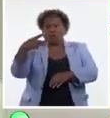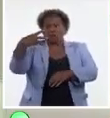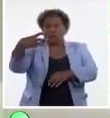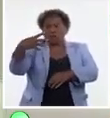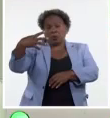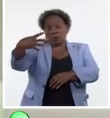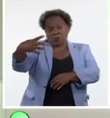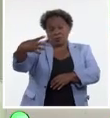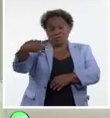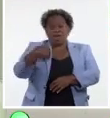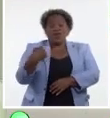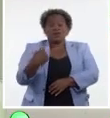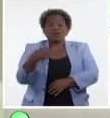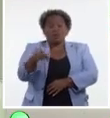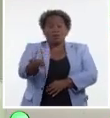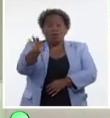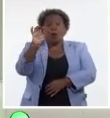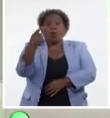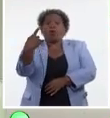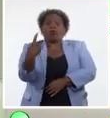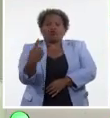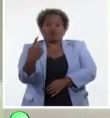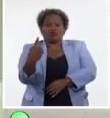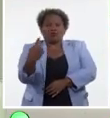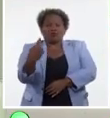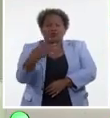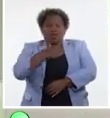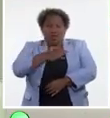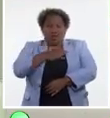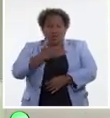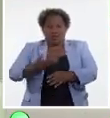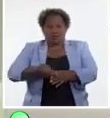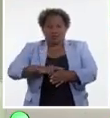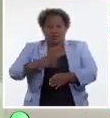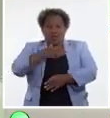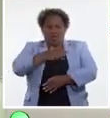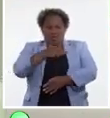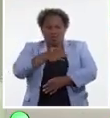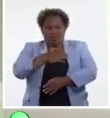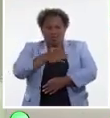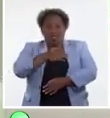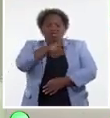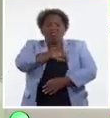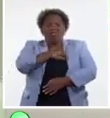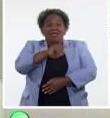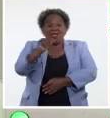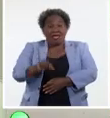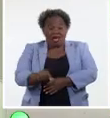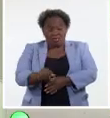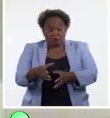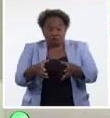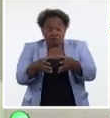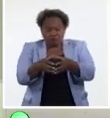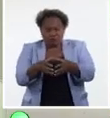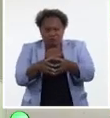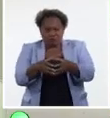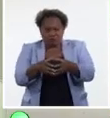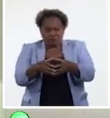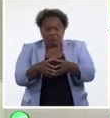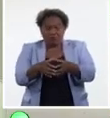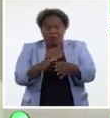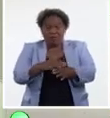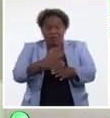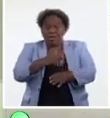nosotros elegimos a uno que era nuestro representante o sea el delegado de la circunscripción que posteriormente